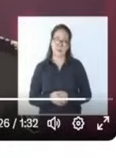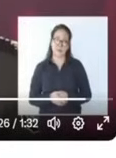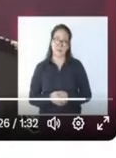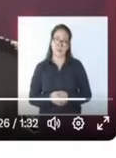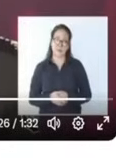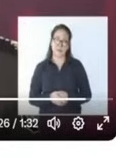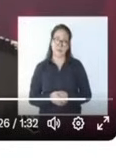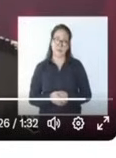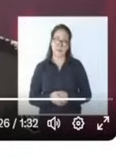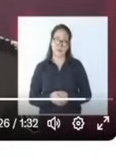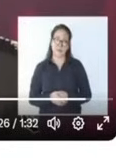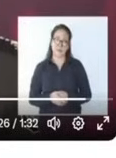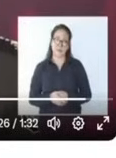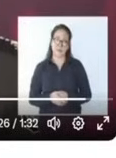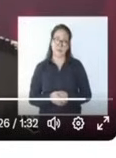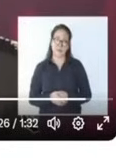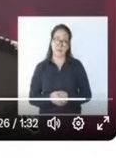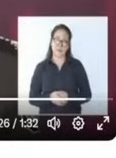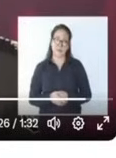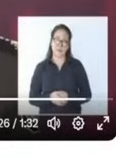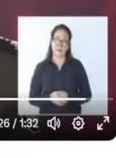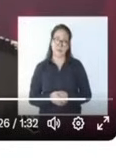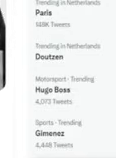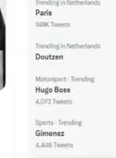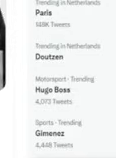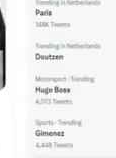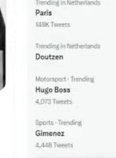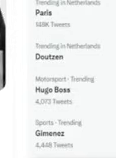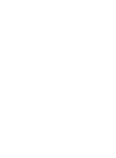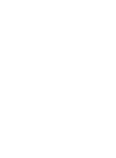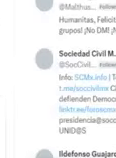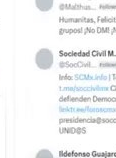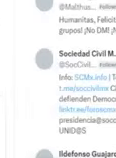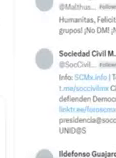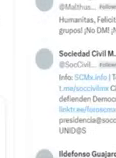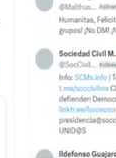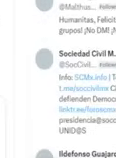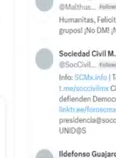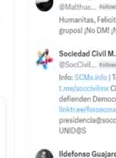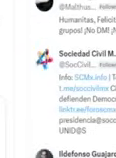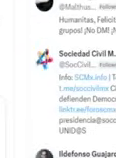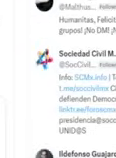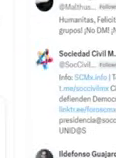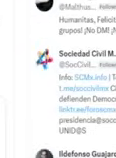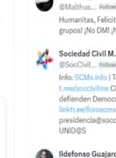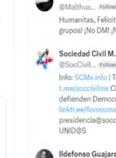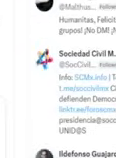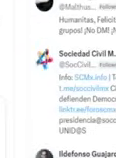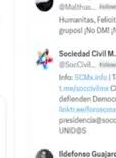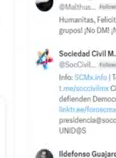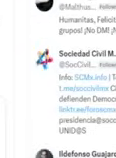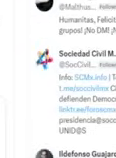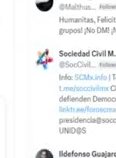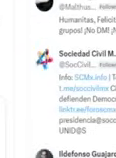Un soldado en cada hijo te dio. Recuerda, el presidente López Obrador, a cualquier tirano,